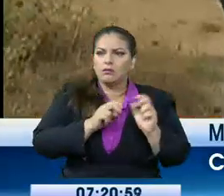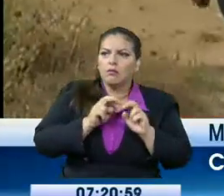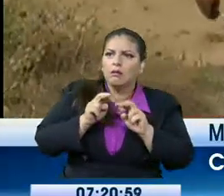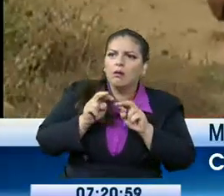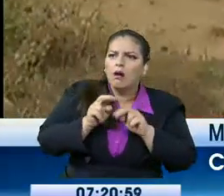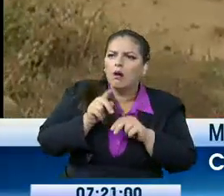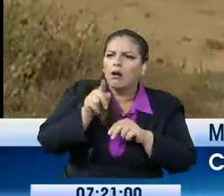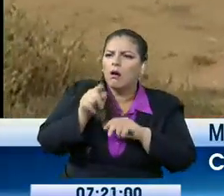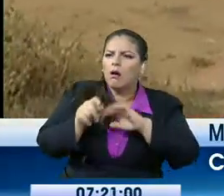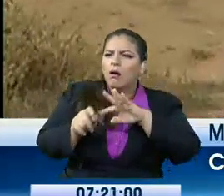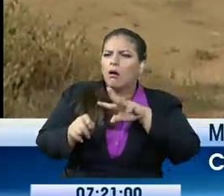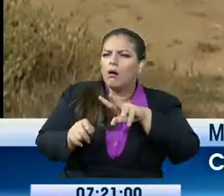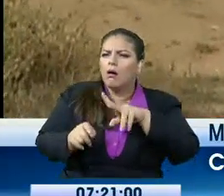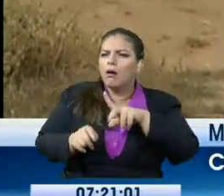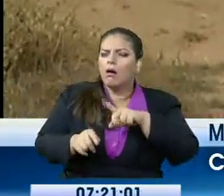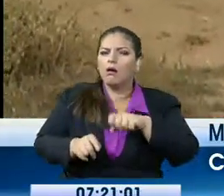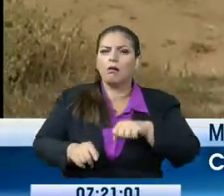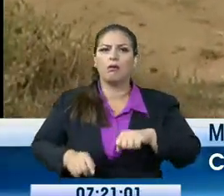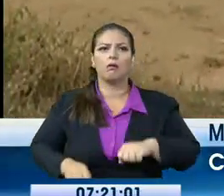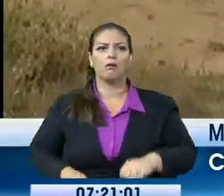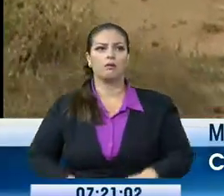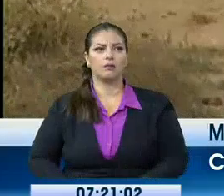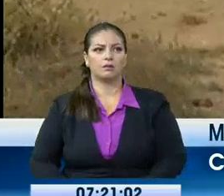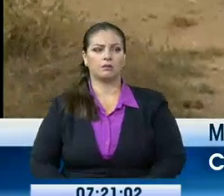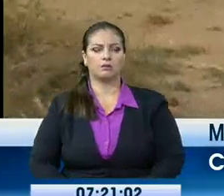a los desconocidos. 5 sujetos,